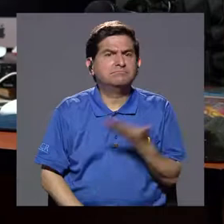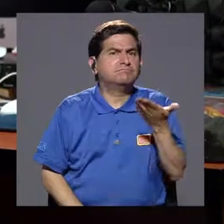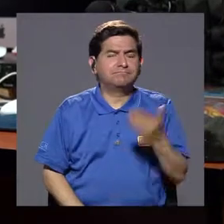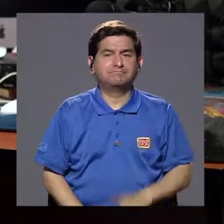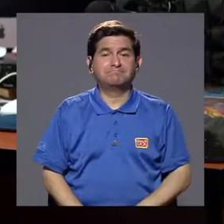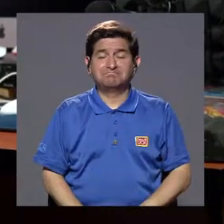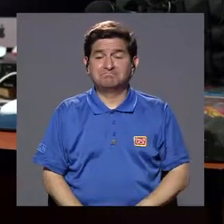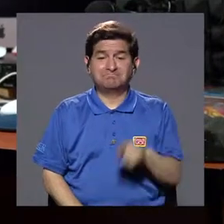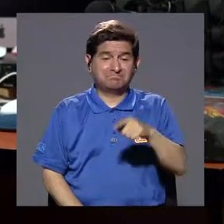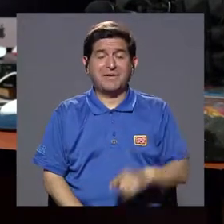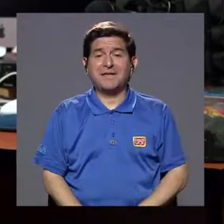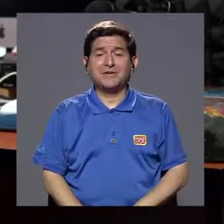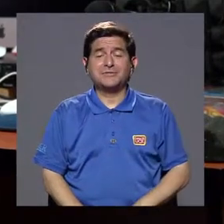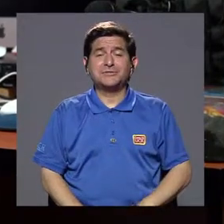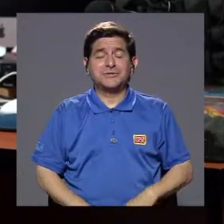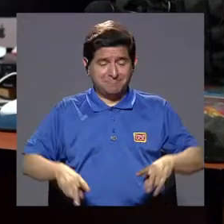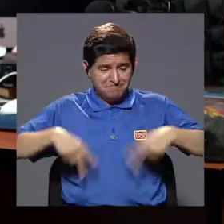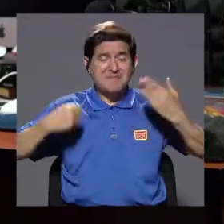es vivir